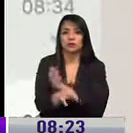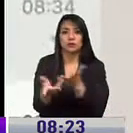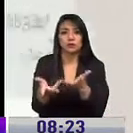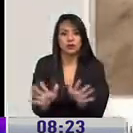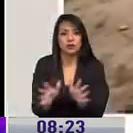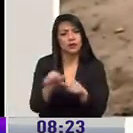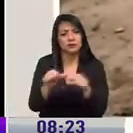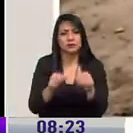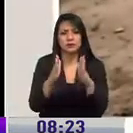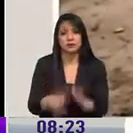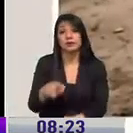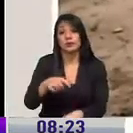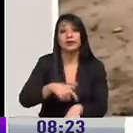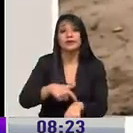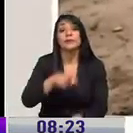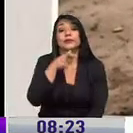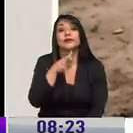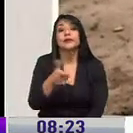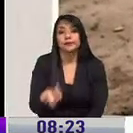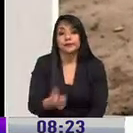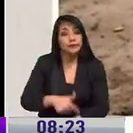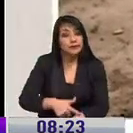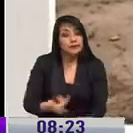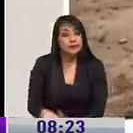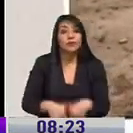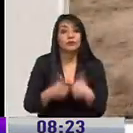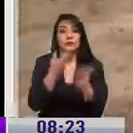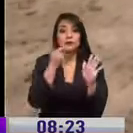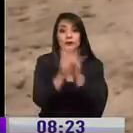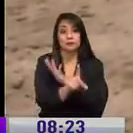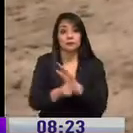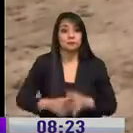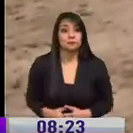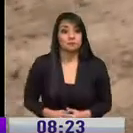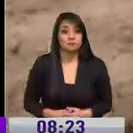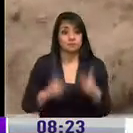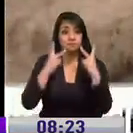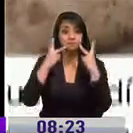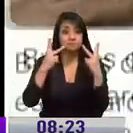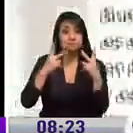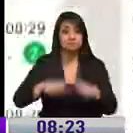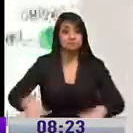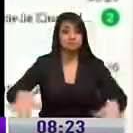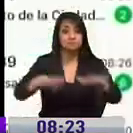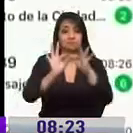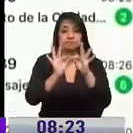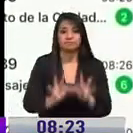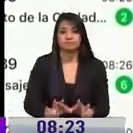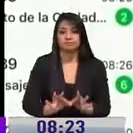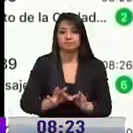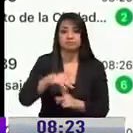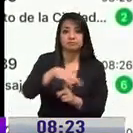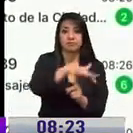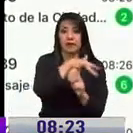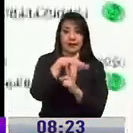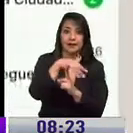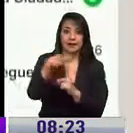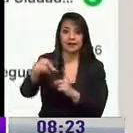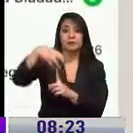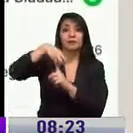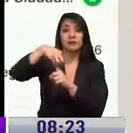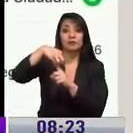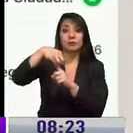Señor administrador, si usted no tiene tiempo, ¿quién? Pues, qué bárbaro, qué bárbaro. Vean esto. Alquilar en $25